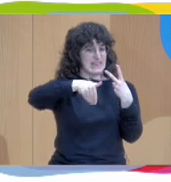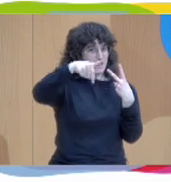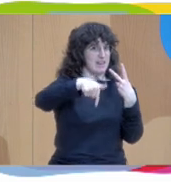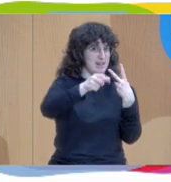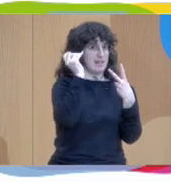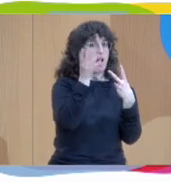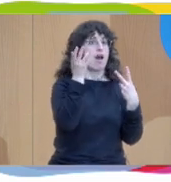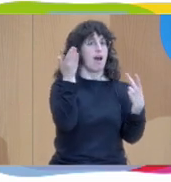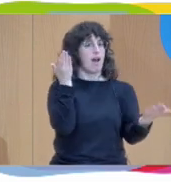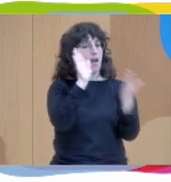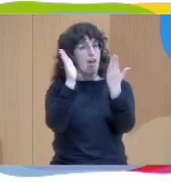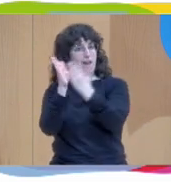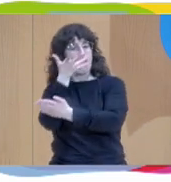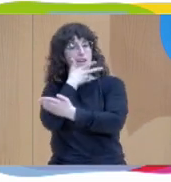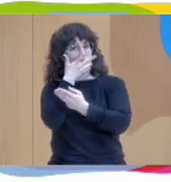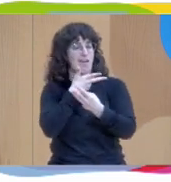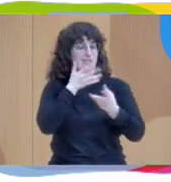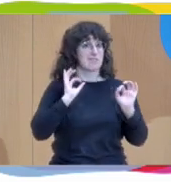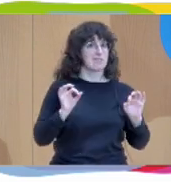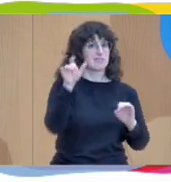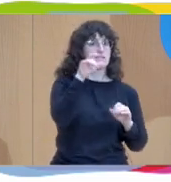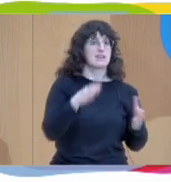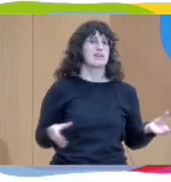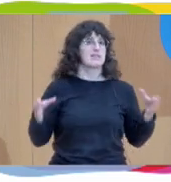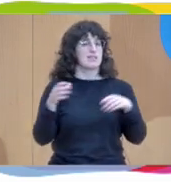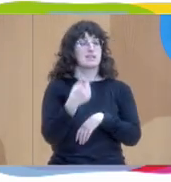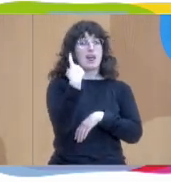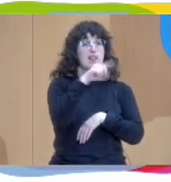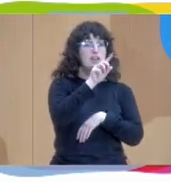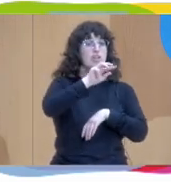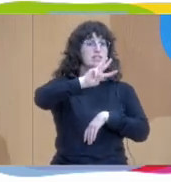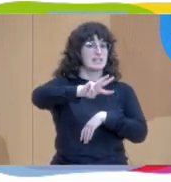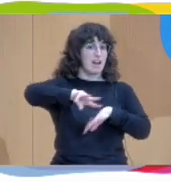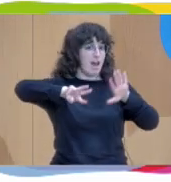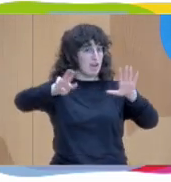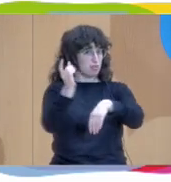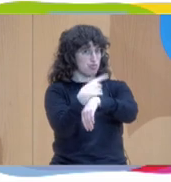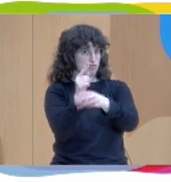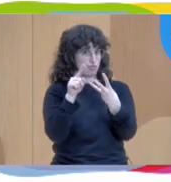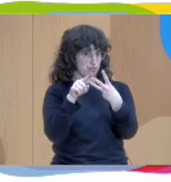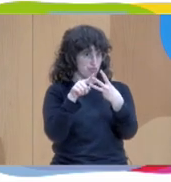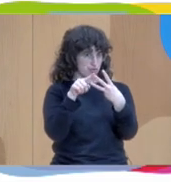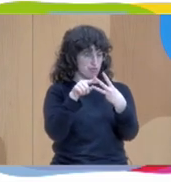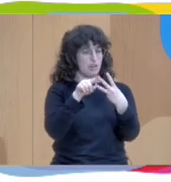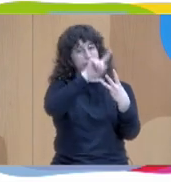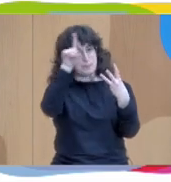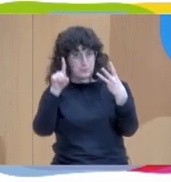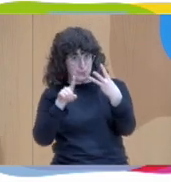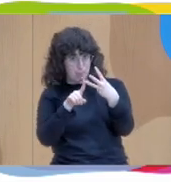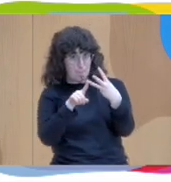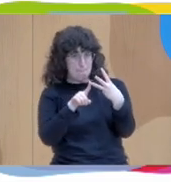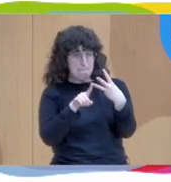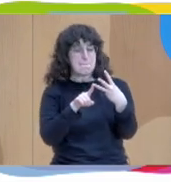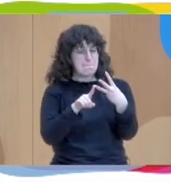curso de facilitadores y facilitadoras que ha durado 138 horas y finalmente una tercera formación que lo que nos ha